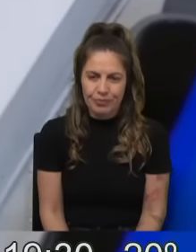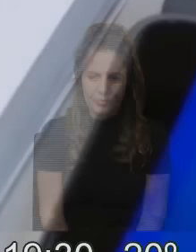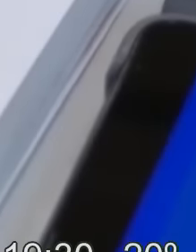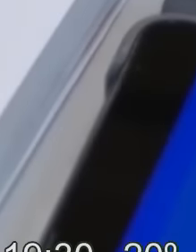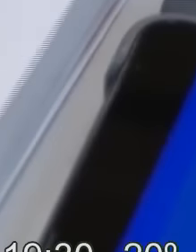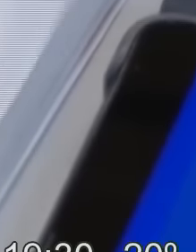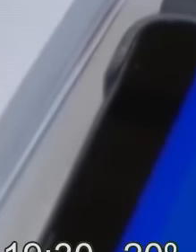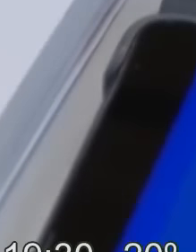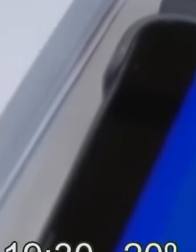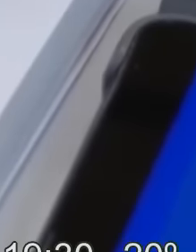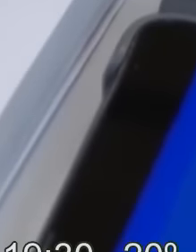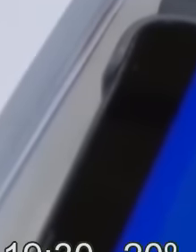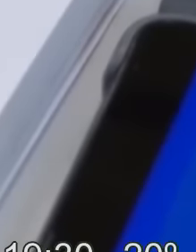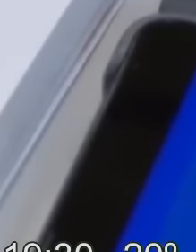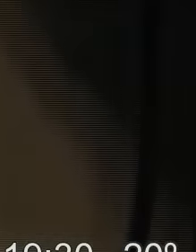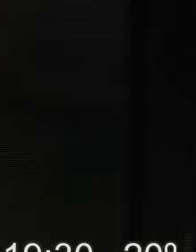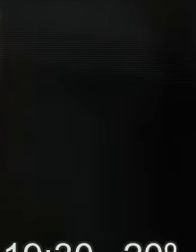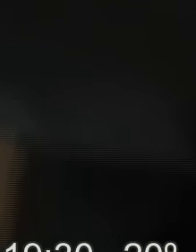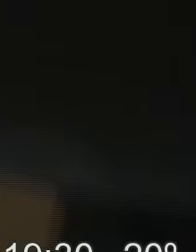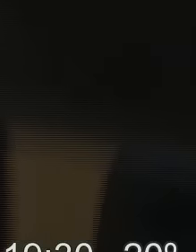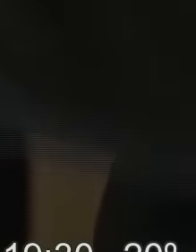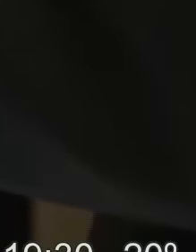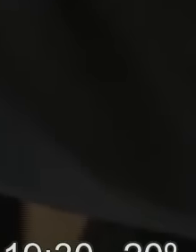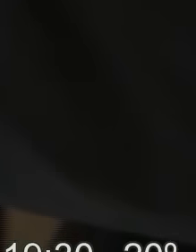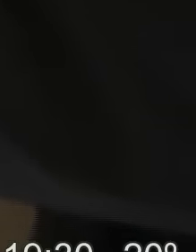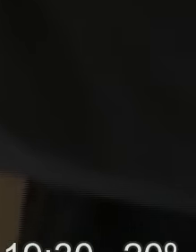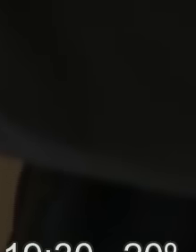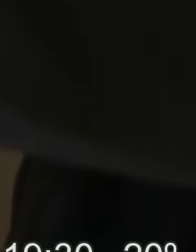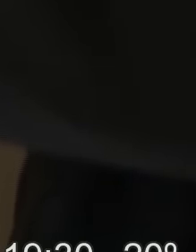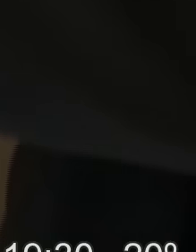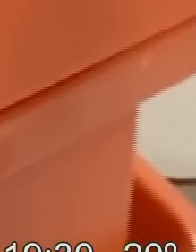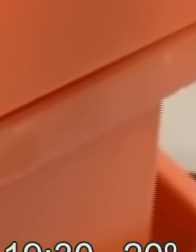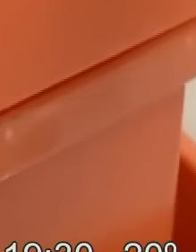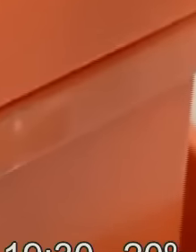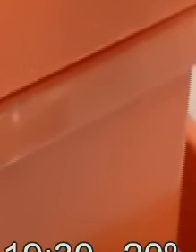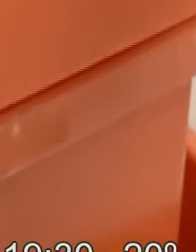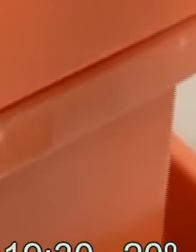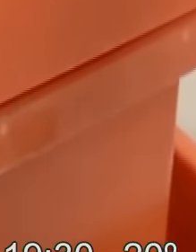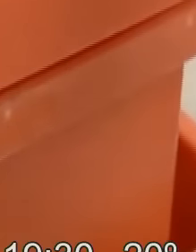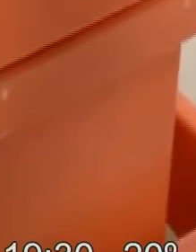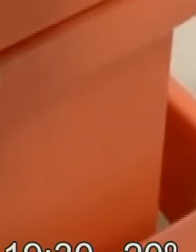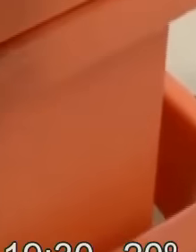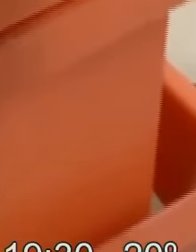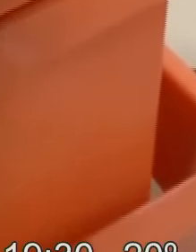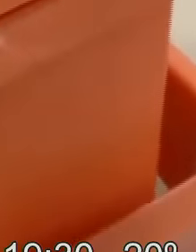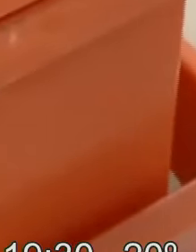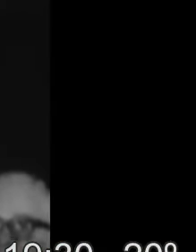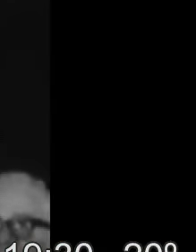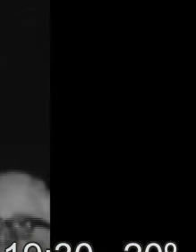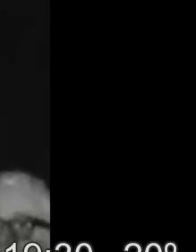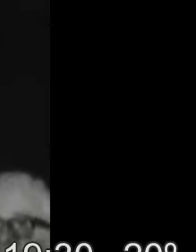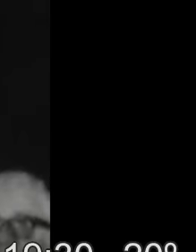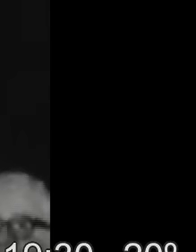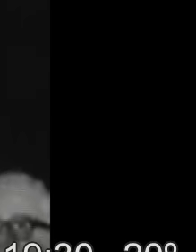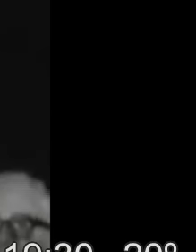En Uruguay la historia del balotaje mantiene similitudes con la de Francia, más allá del origen. Como lo han reconocido con el paso de los años tanto